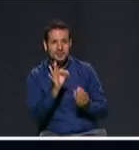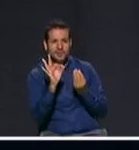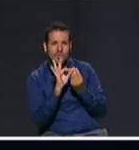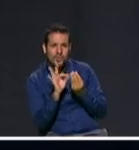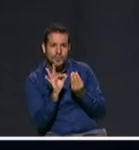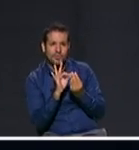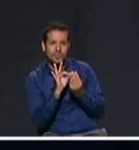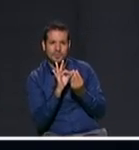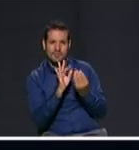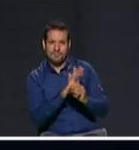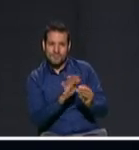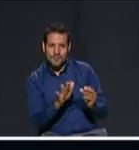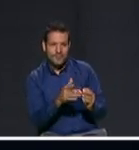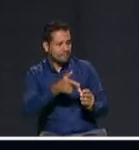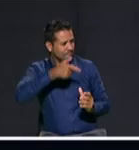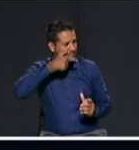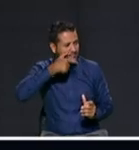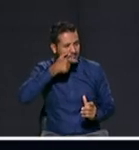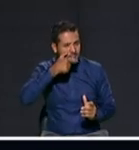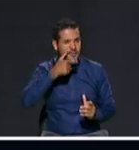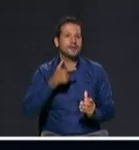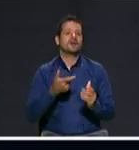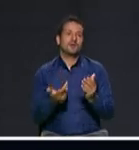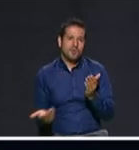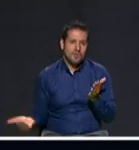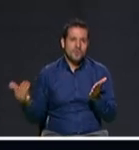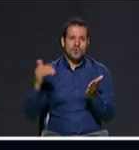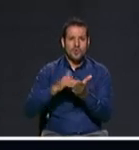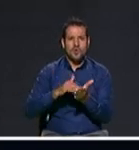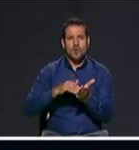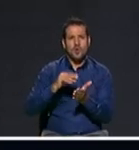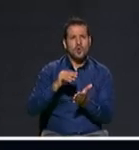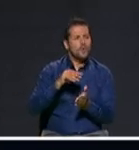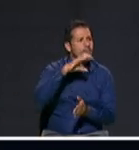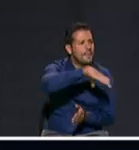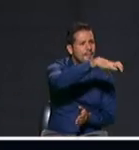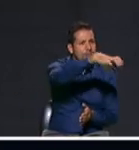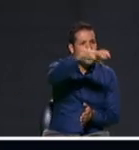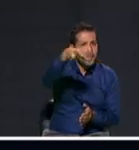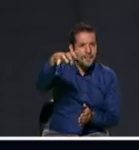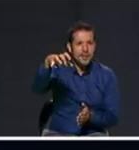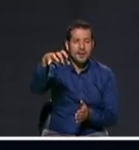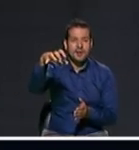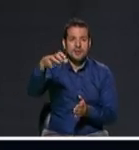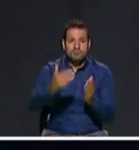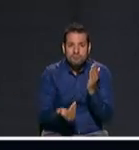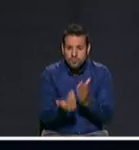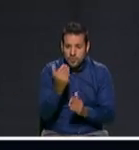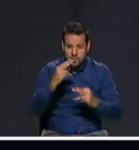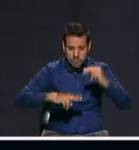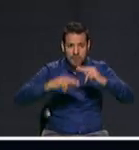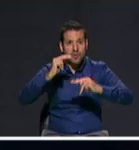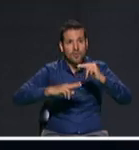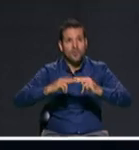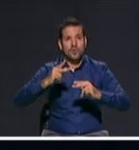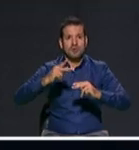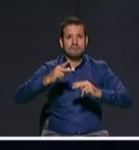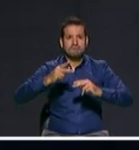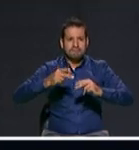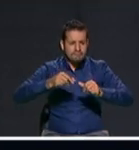recuperaríamos la posibilidad recuperar en 80 puntos de la ciudad con mejoramiento integral barrial un millón de metros cuadrados